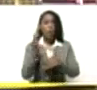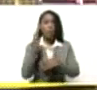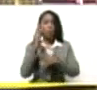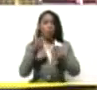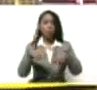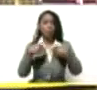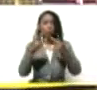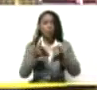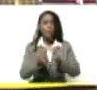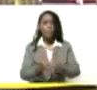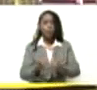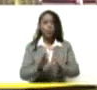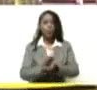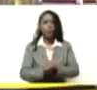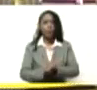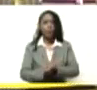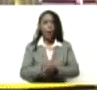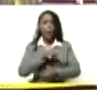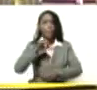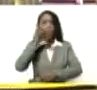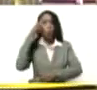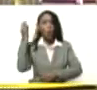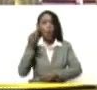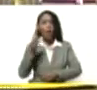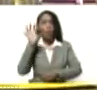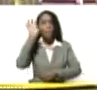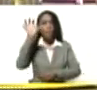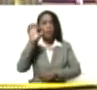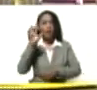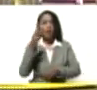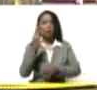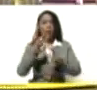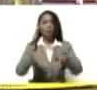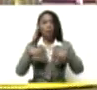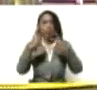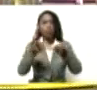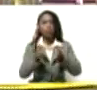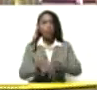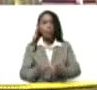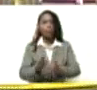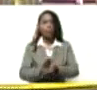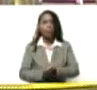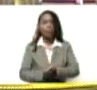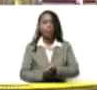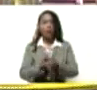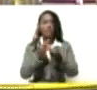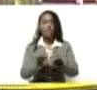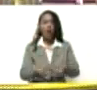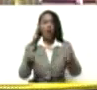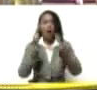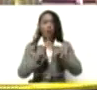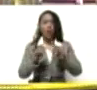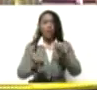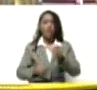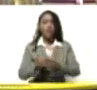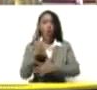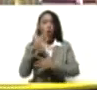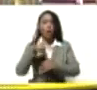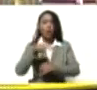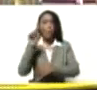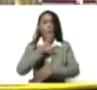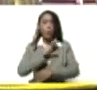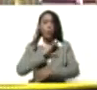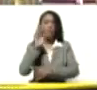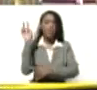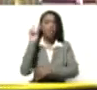espíritu original de la patria, del renacer de los valores fundacionales de Venezuela,